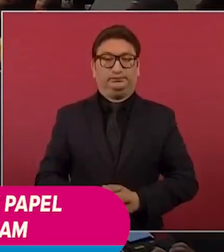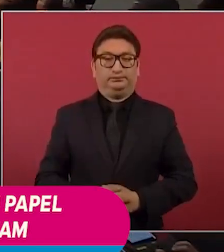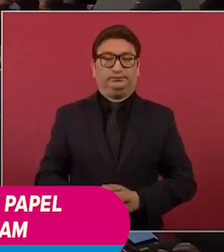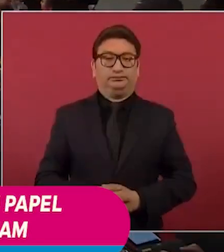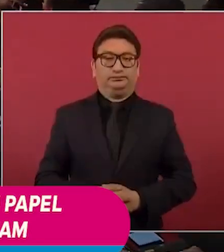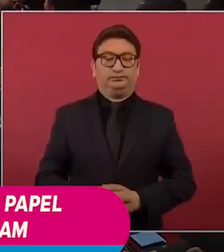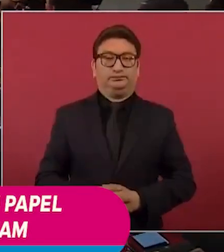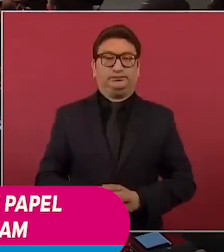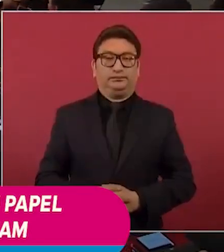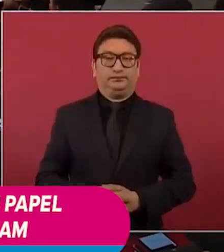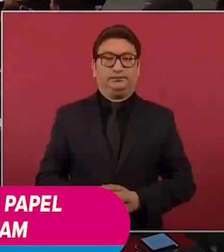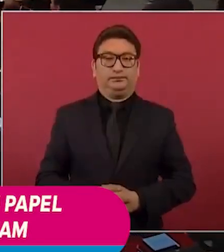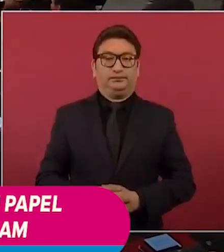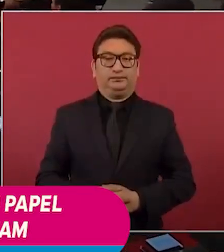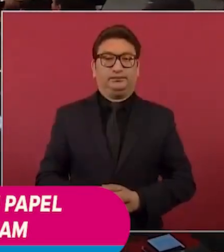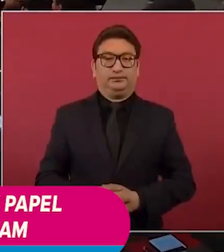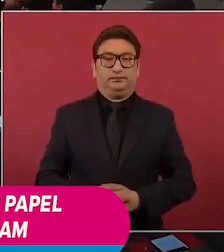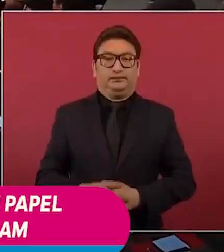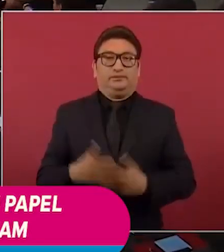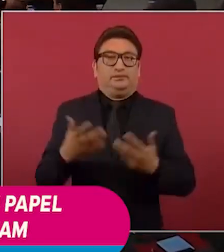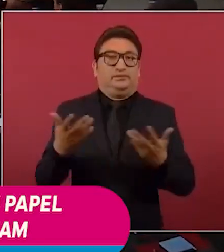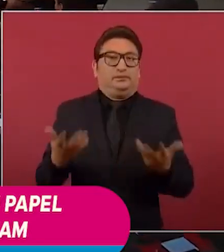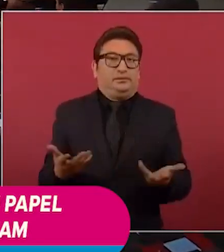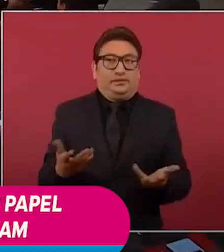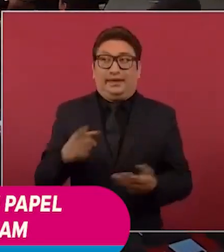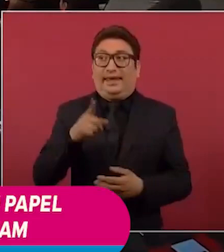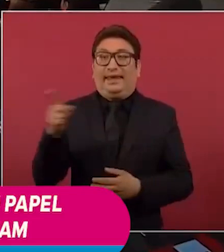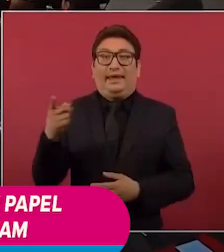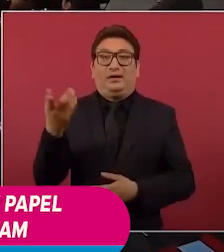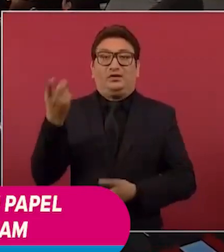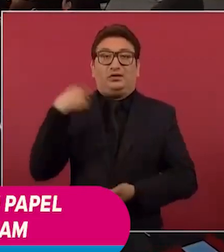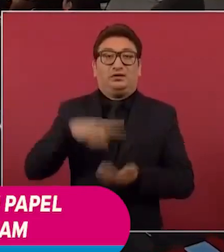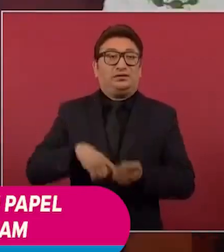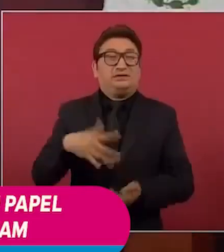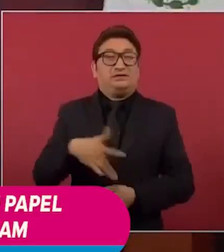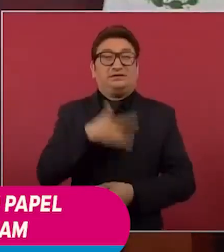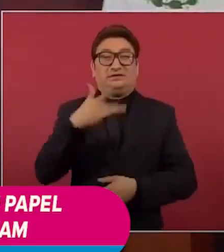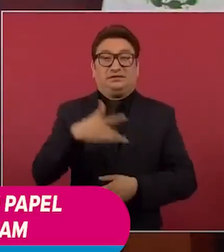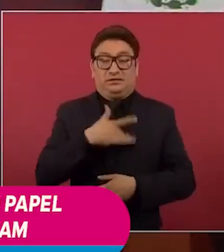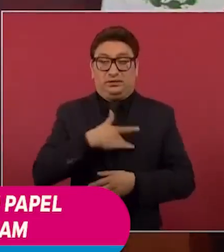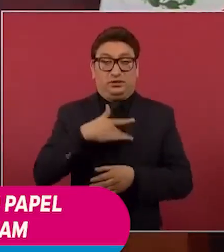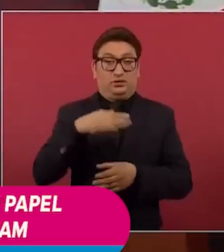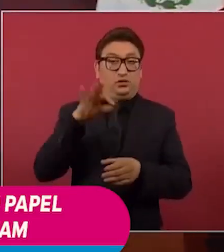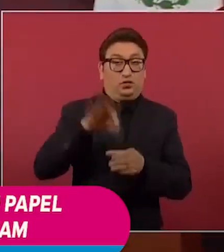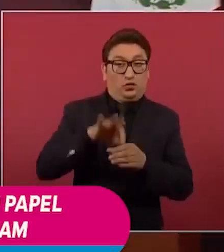En esencia, ¿qué les va a importar la democracia? ¿Qué les va a importar